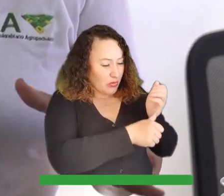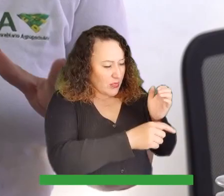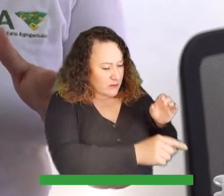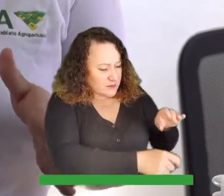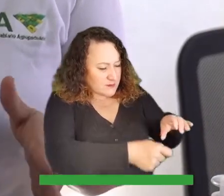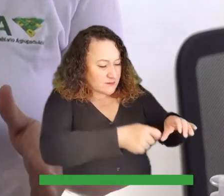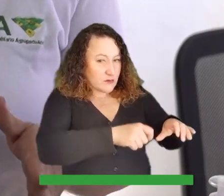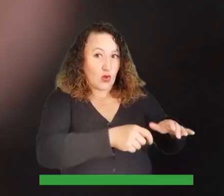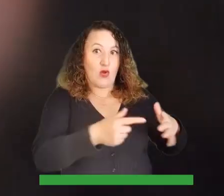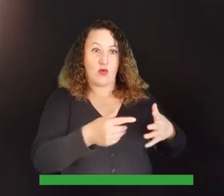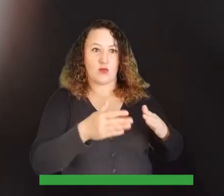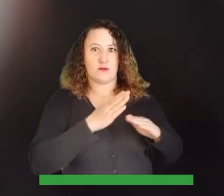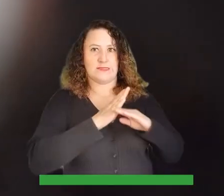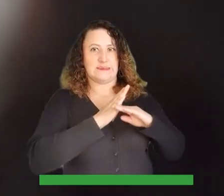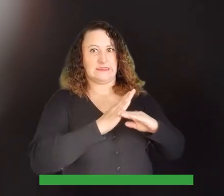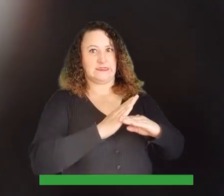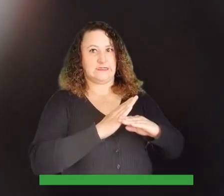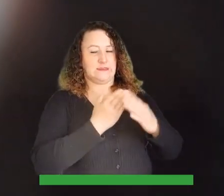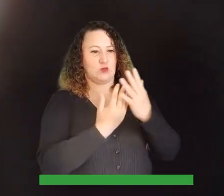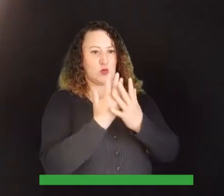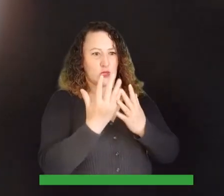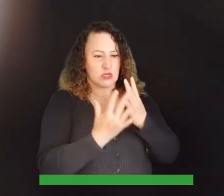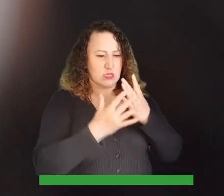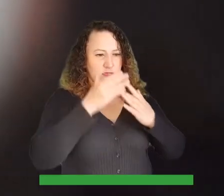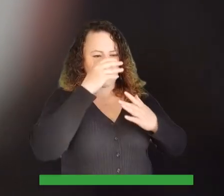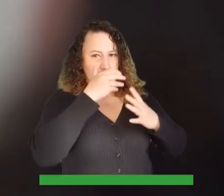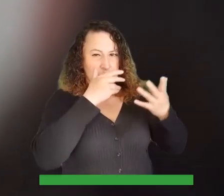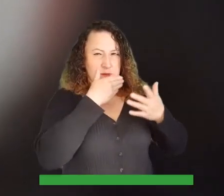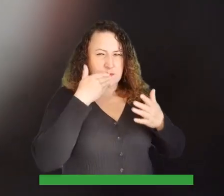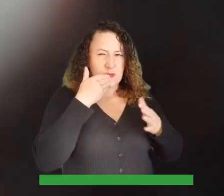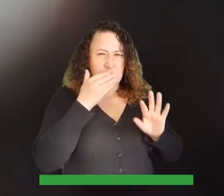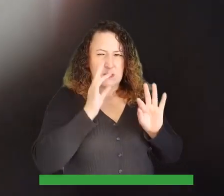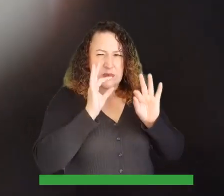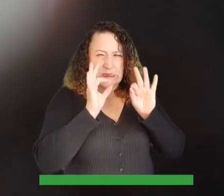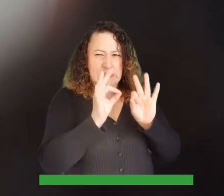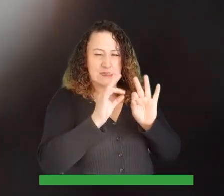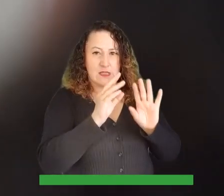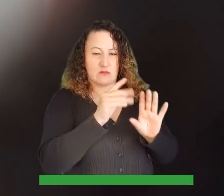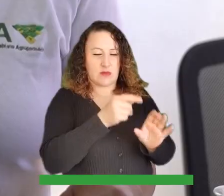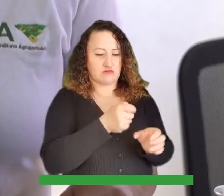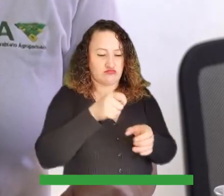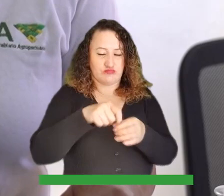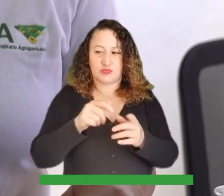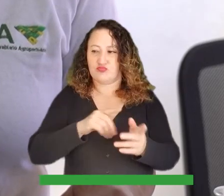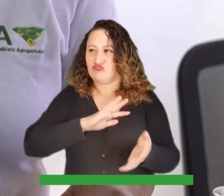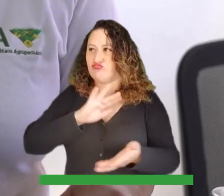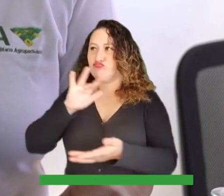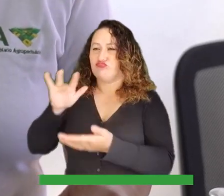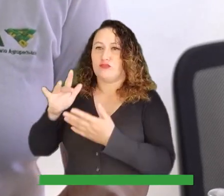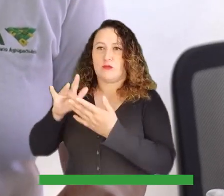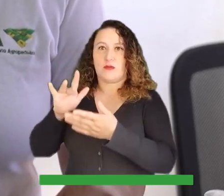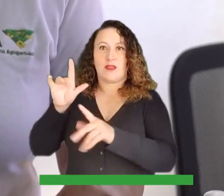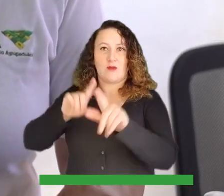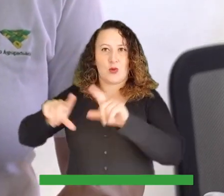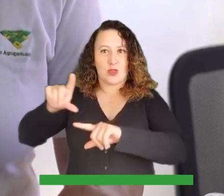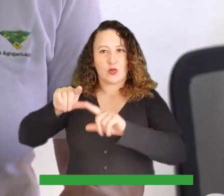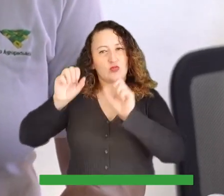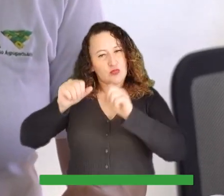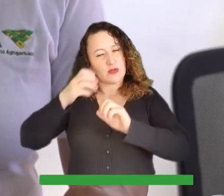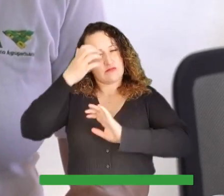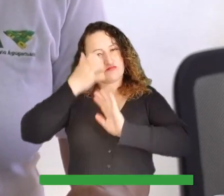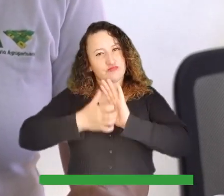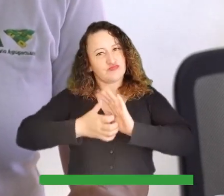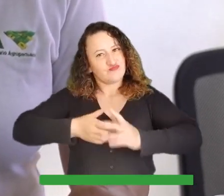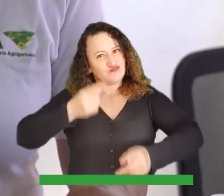las tome con medidas de bioseguridad y de la mejor manera para evitar contaminación y que lleguen al laboratorio en muy buenas condiciones para